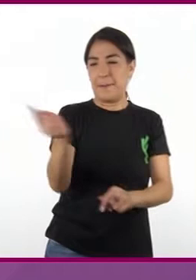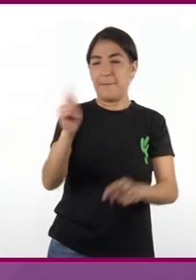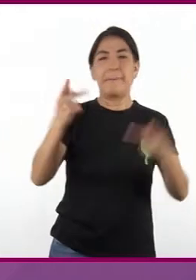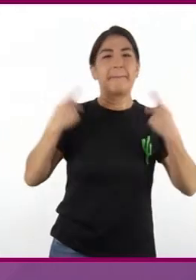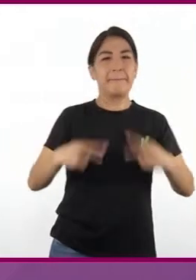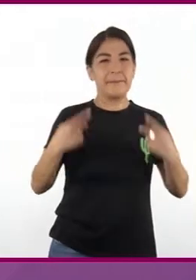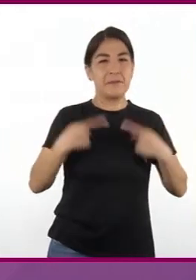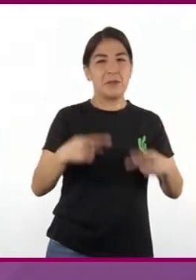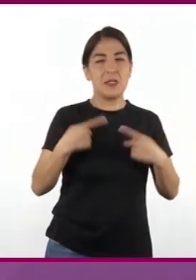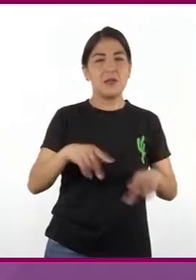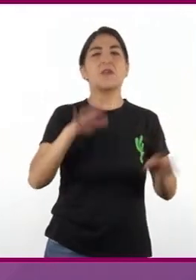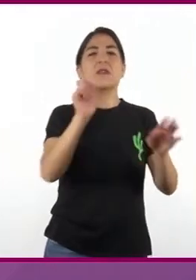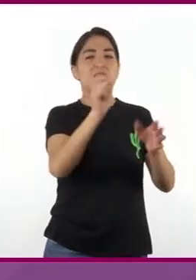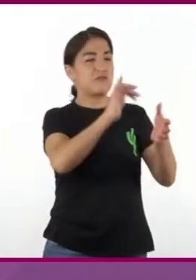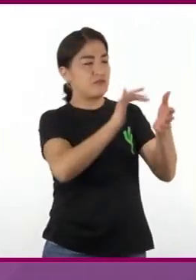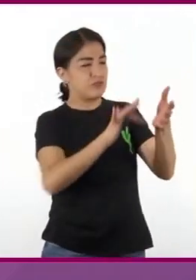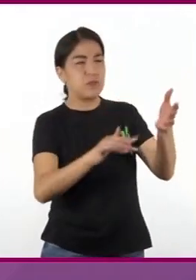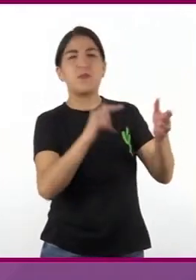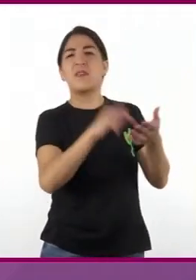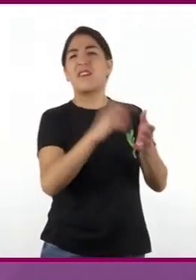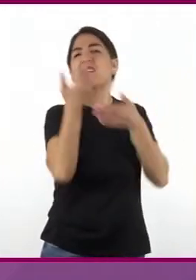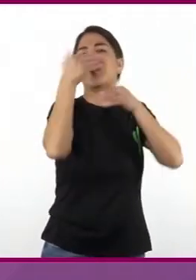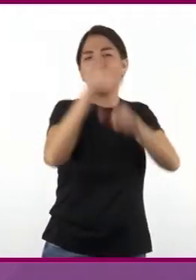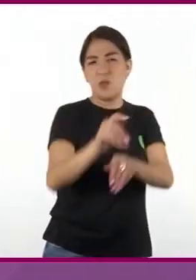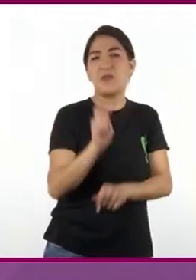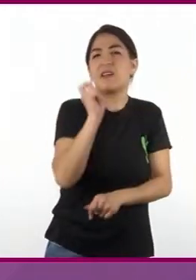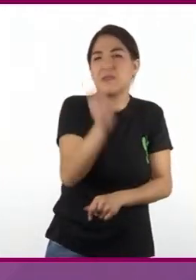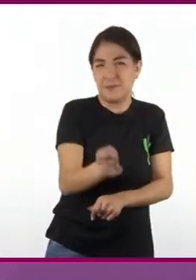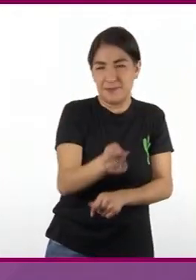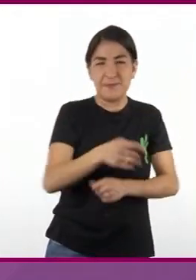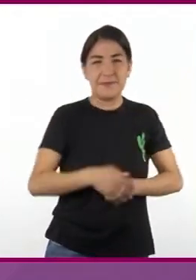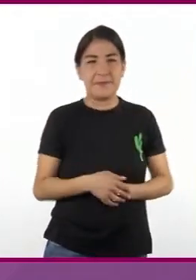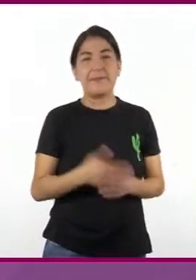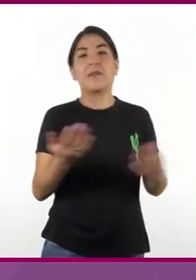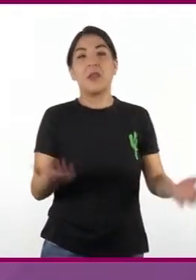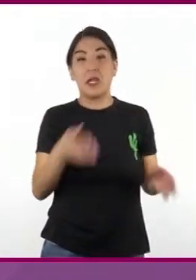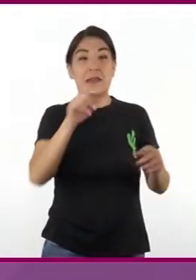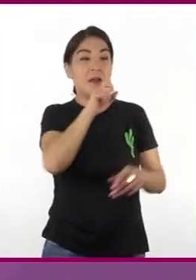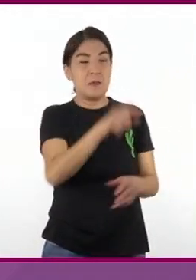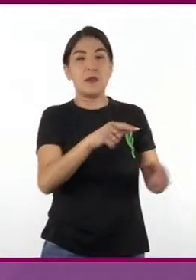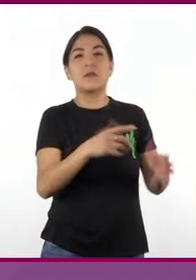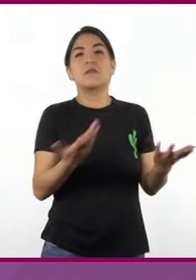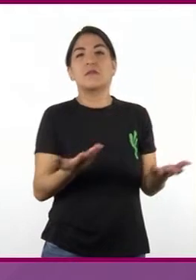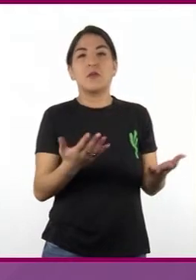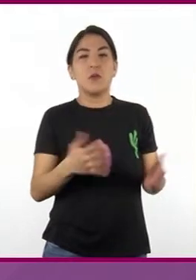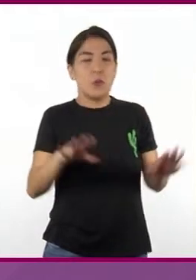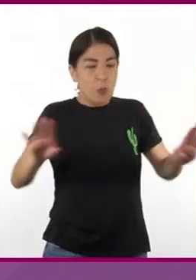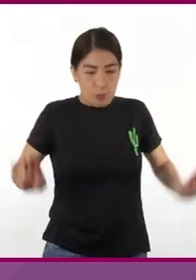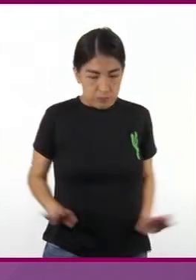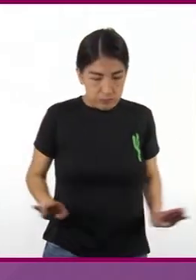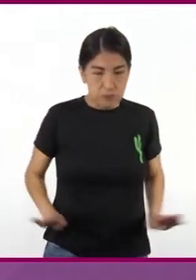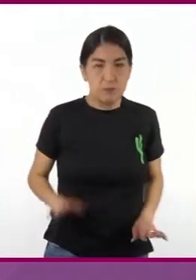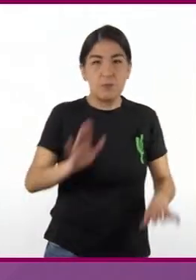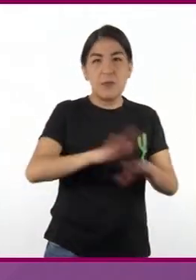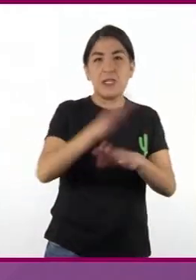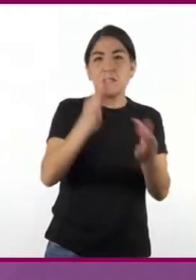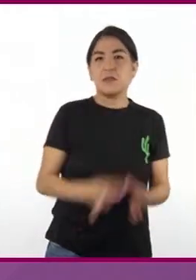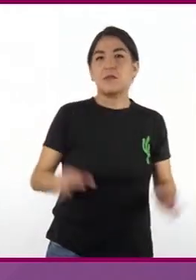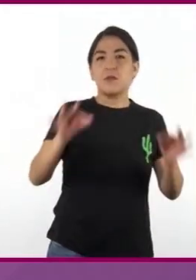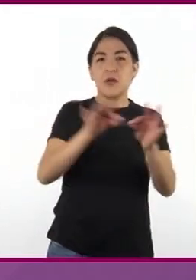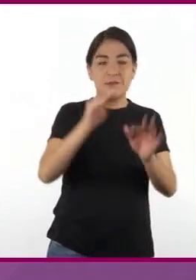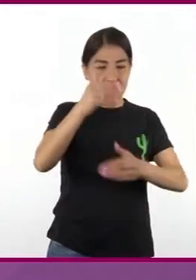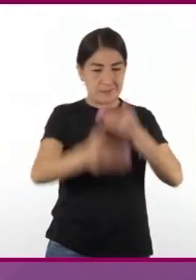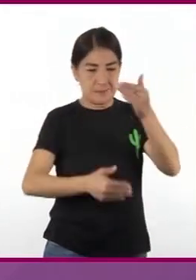lectora la obra literaria que va a leer, señalando, por lo general, sus características más notables, su